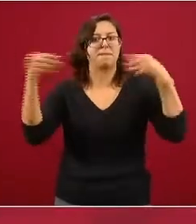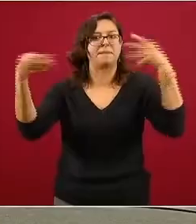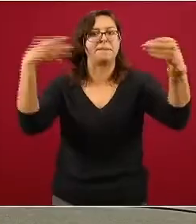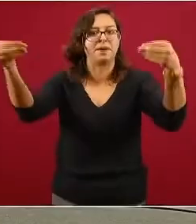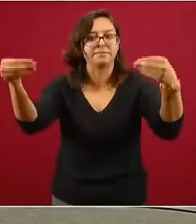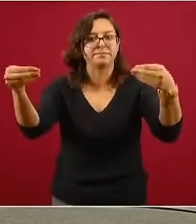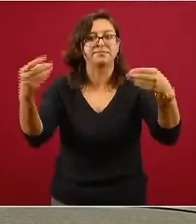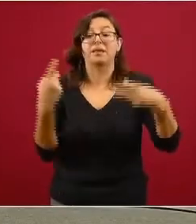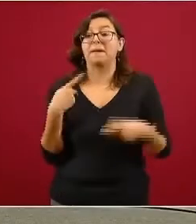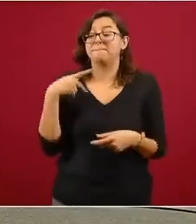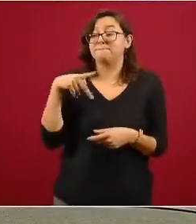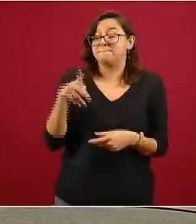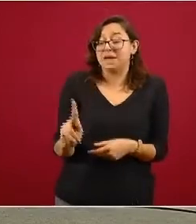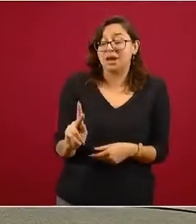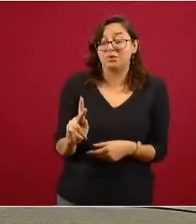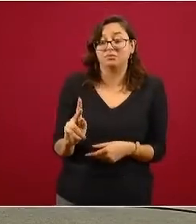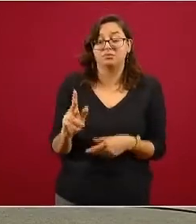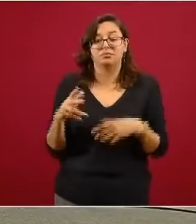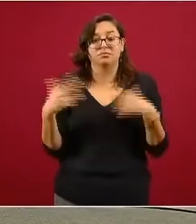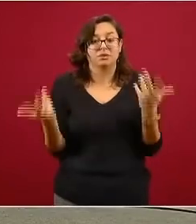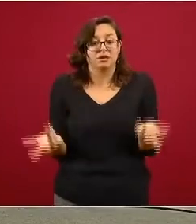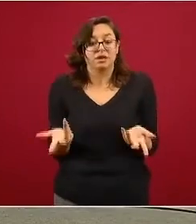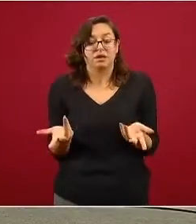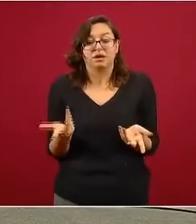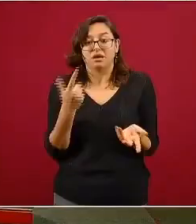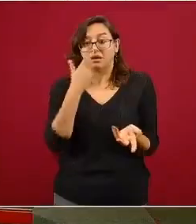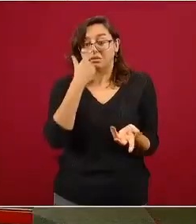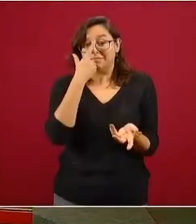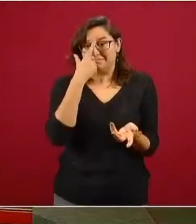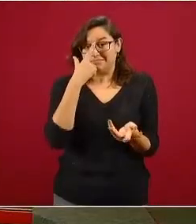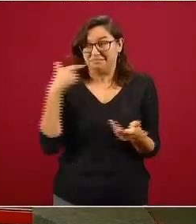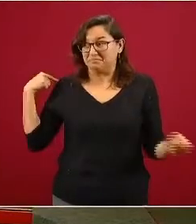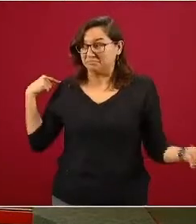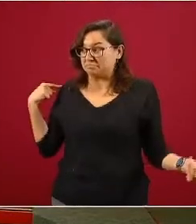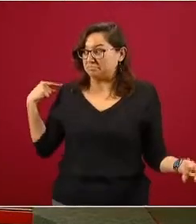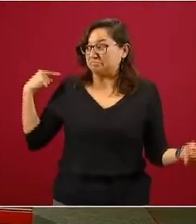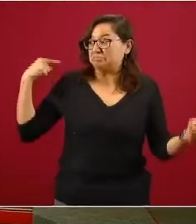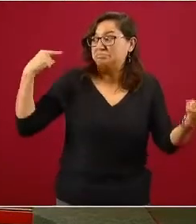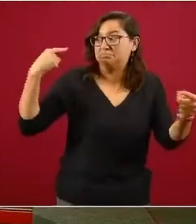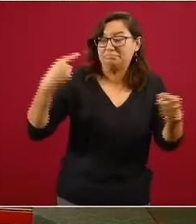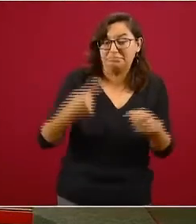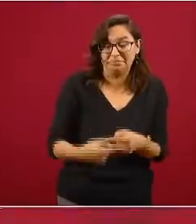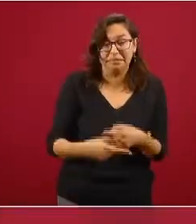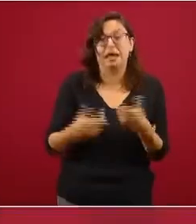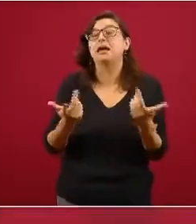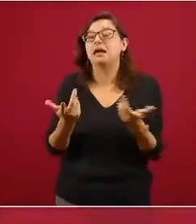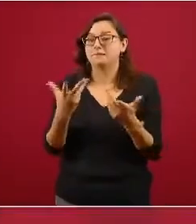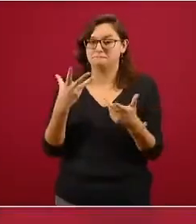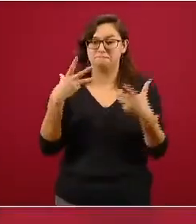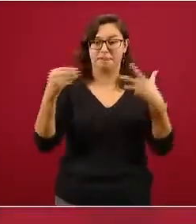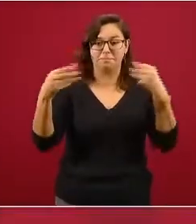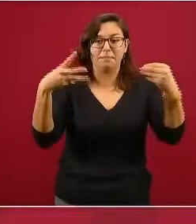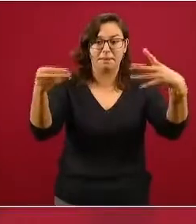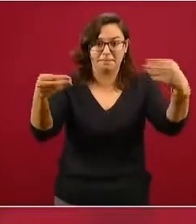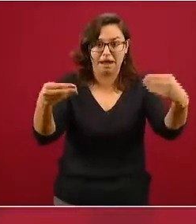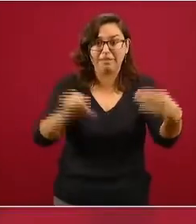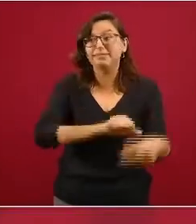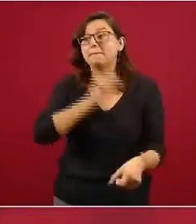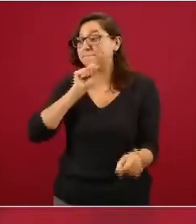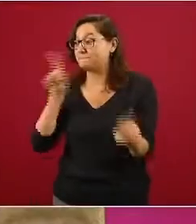pandemias de diversas enfermedades infecciosas, también de no infecciosas, la propia obesidad es una pandemia.